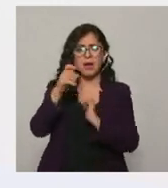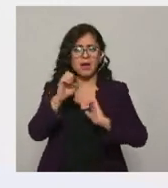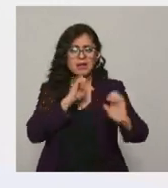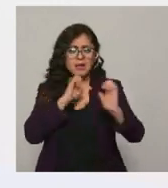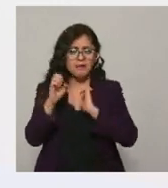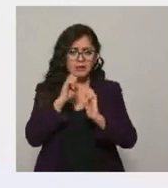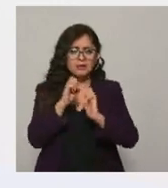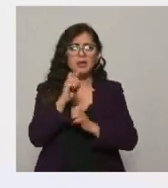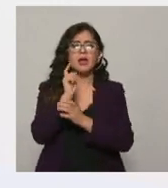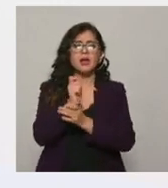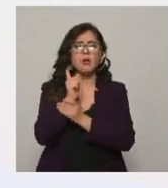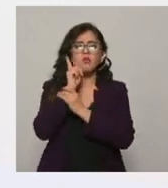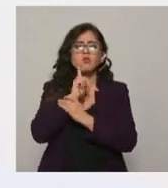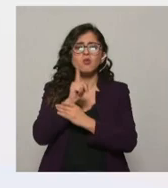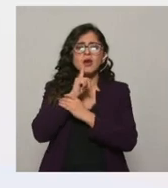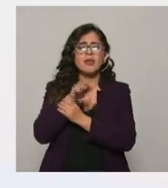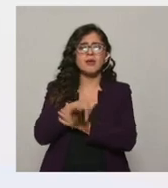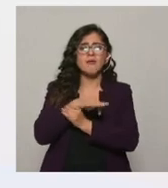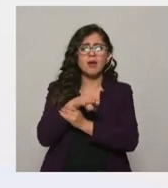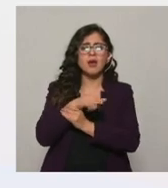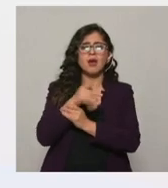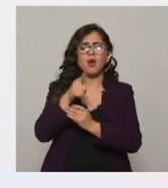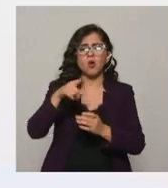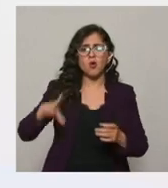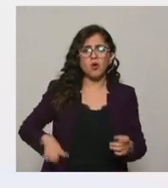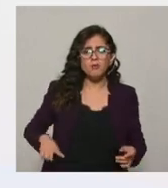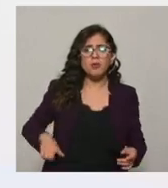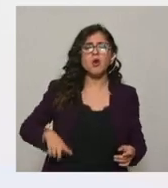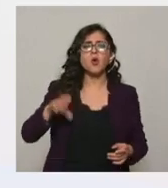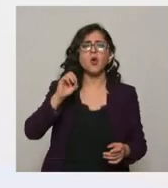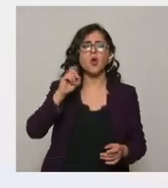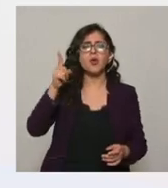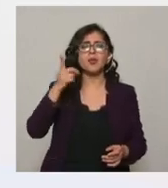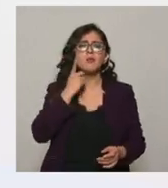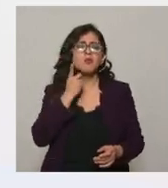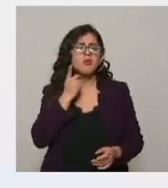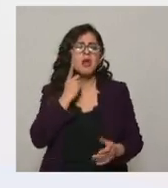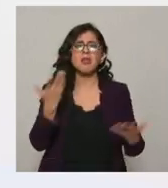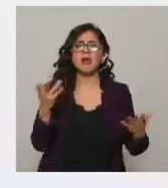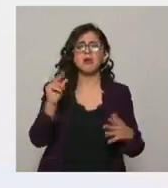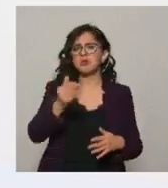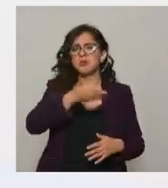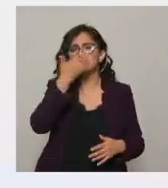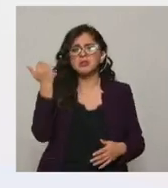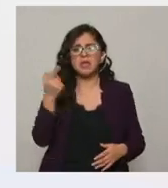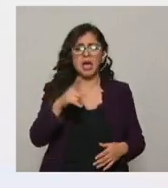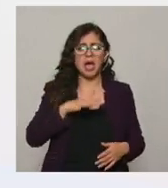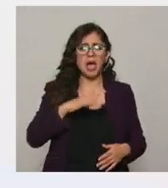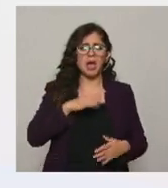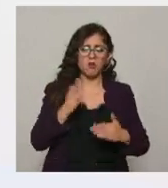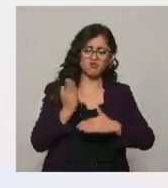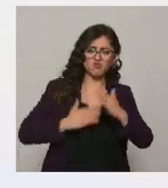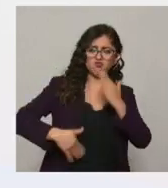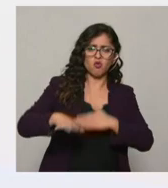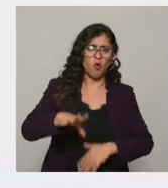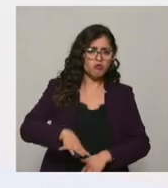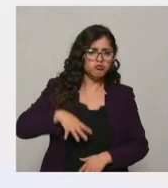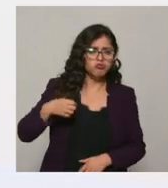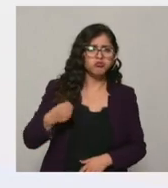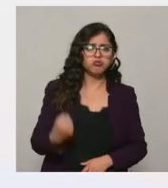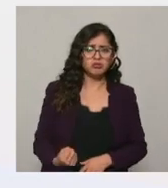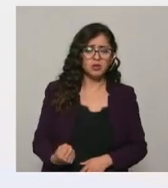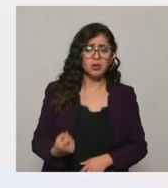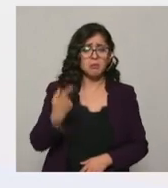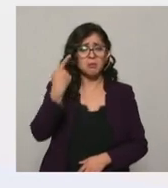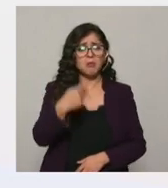con una funcionaria o una diputada o con alguien, ¿no? Que tiene cierto poder. Pero nada más dile a la